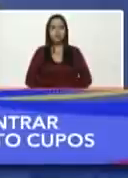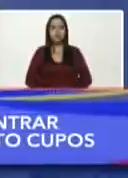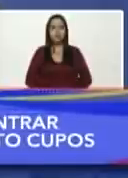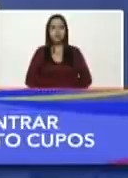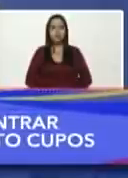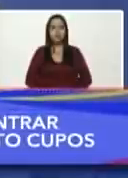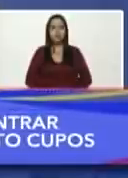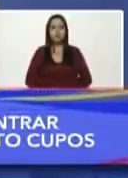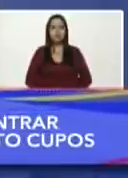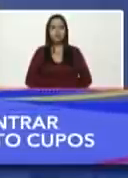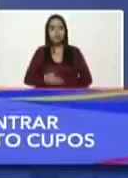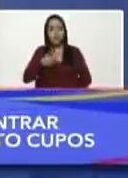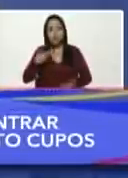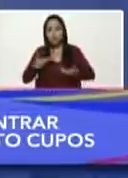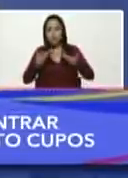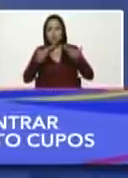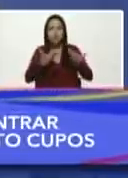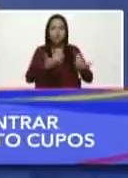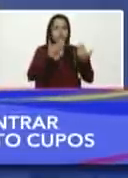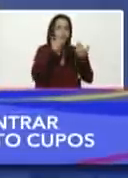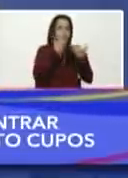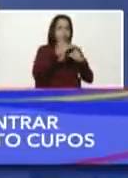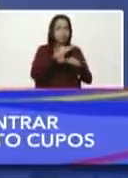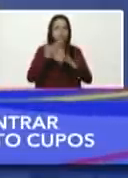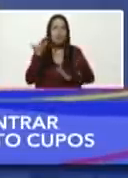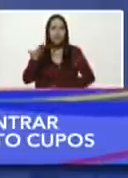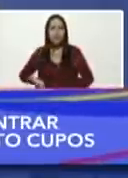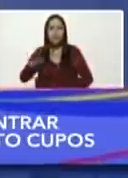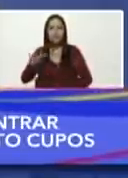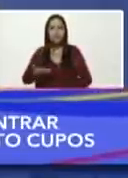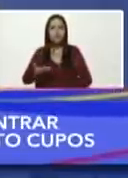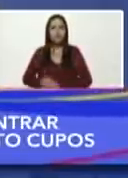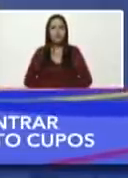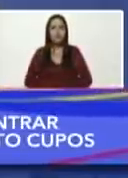nivel de importancia. Y